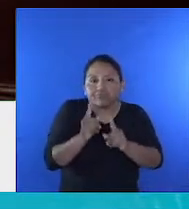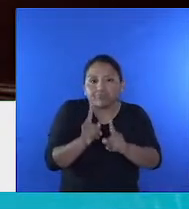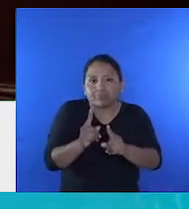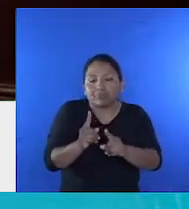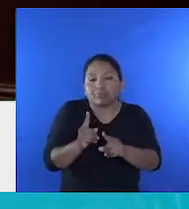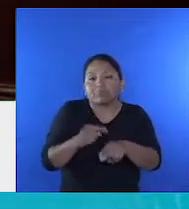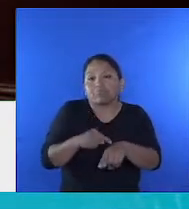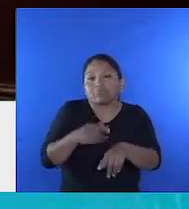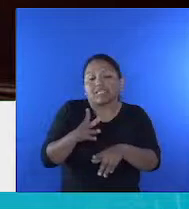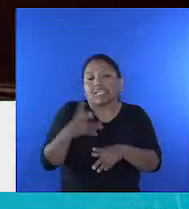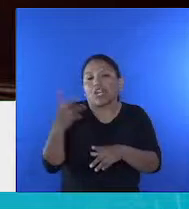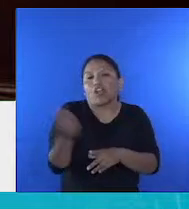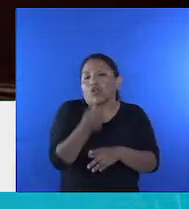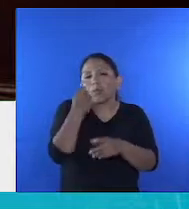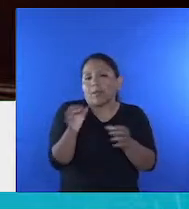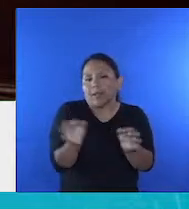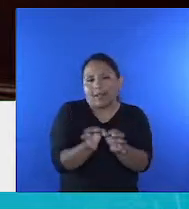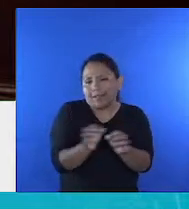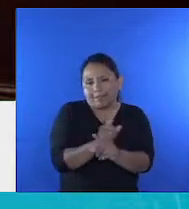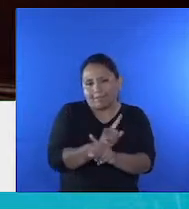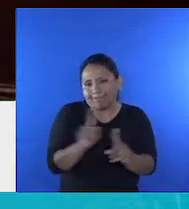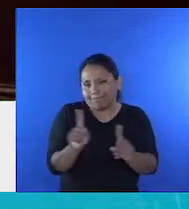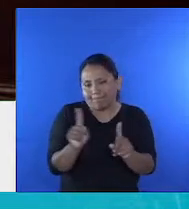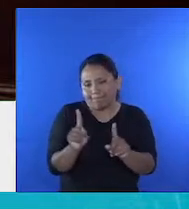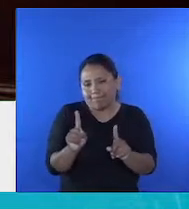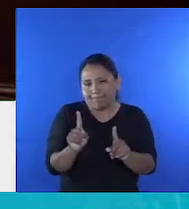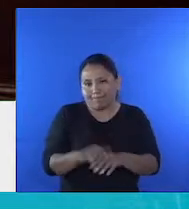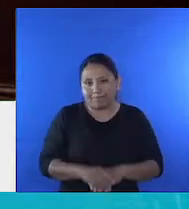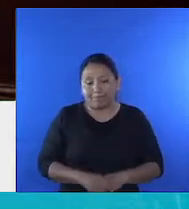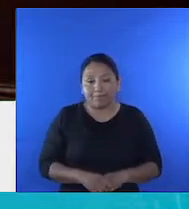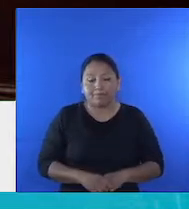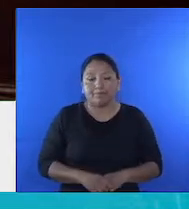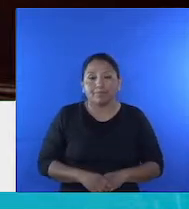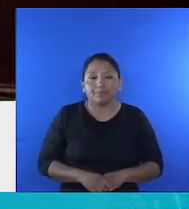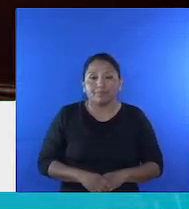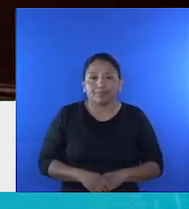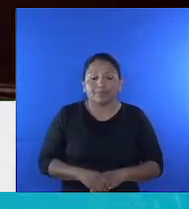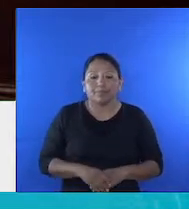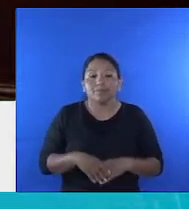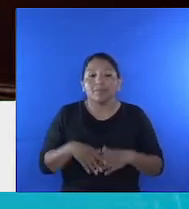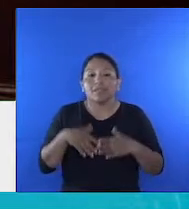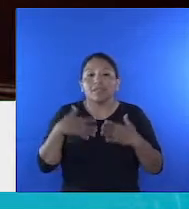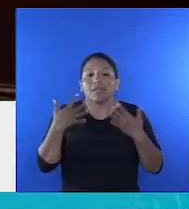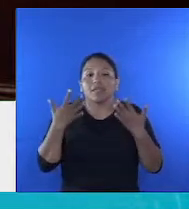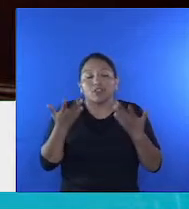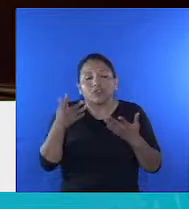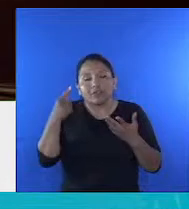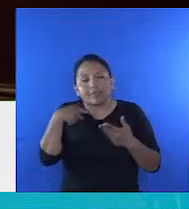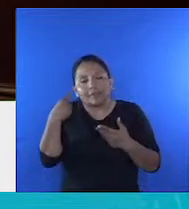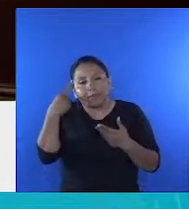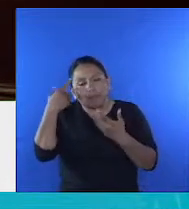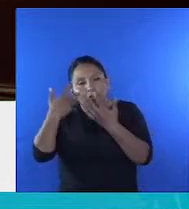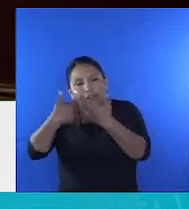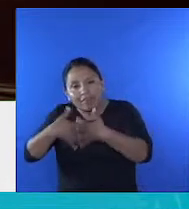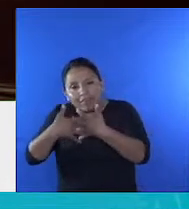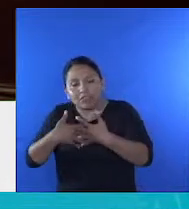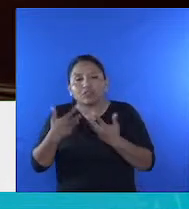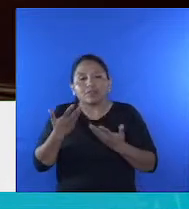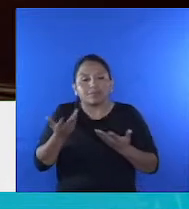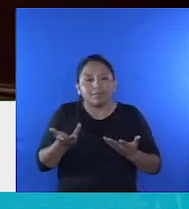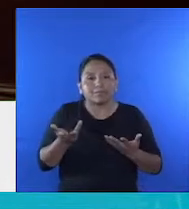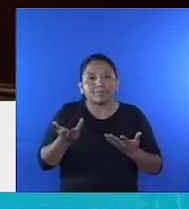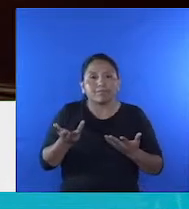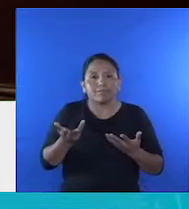no recuperar las islas. Entonces creo que si podemos dar un poco de reflexión sobre estas cuestiones, vamos a